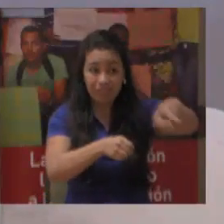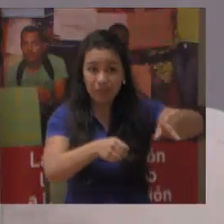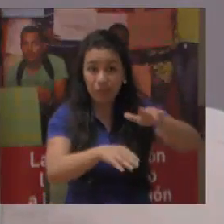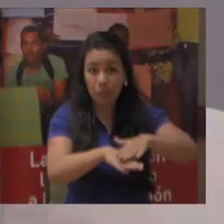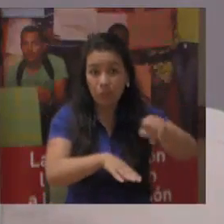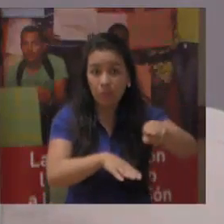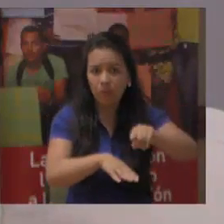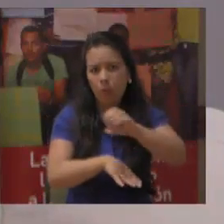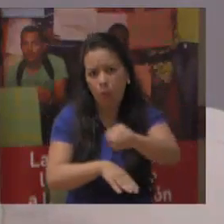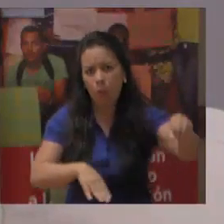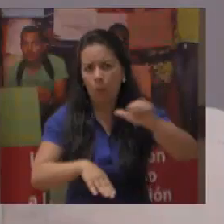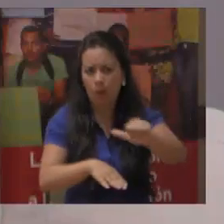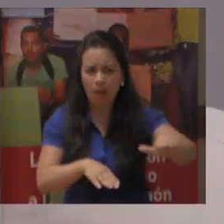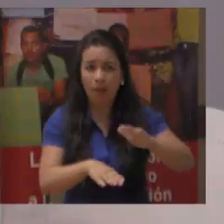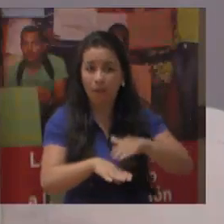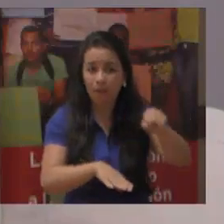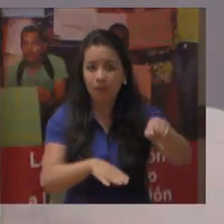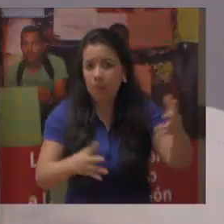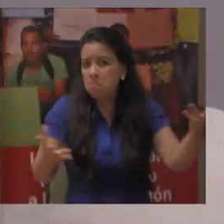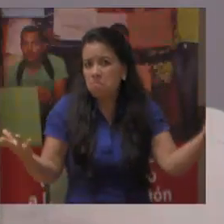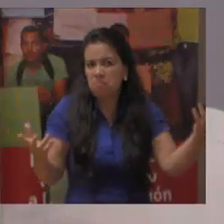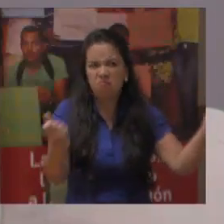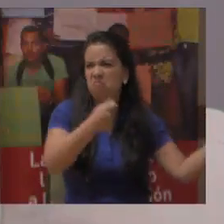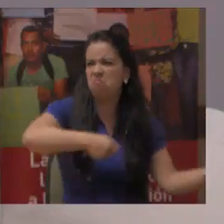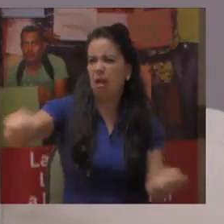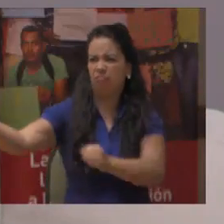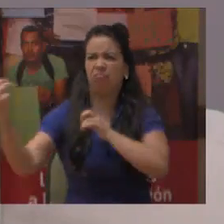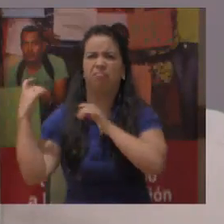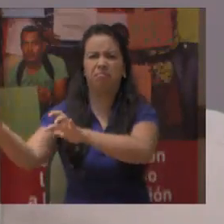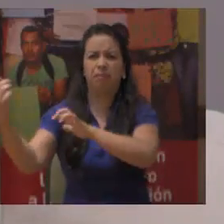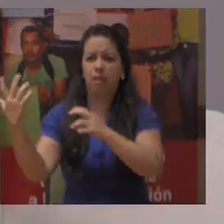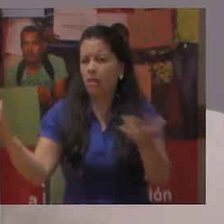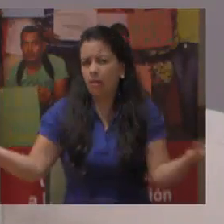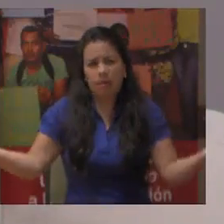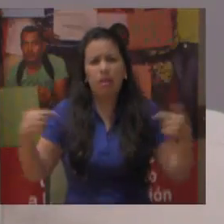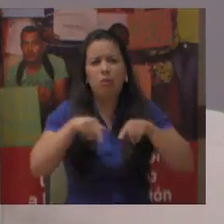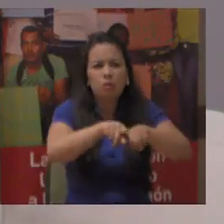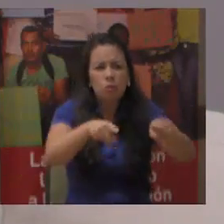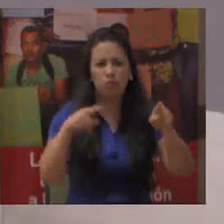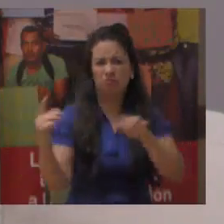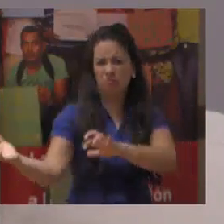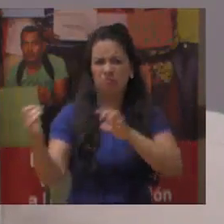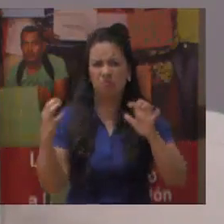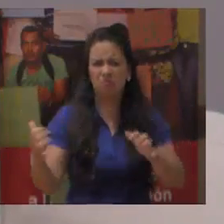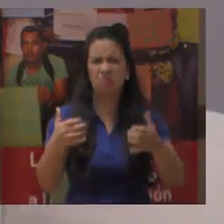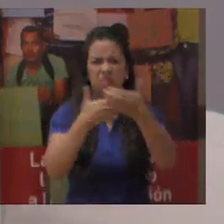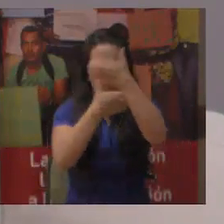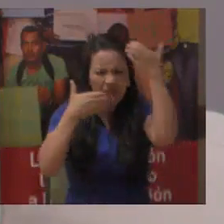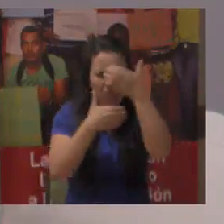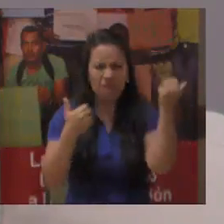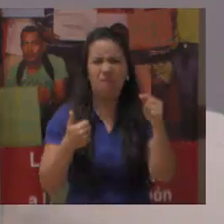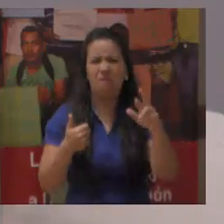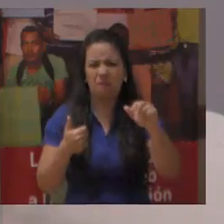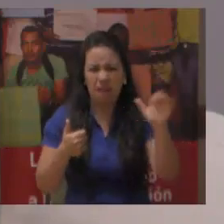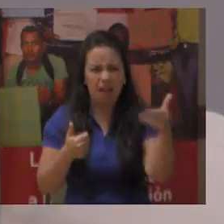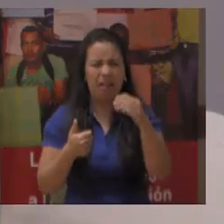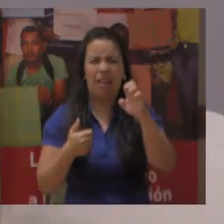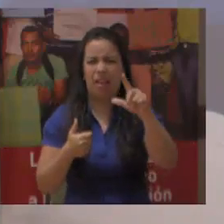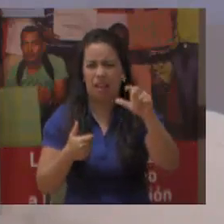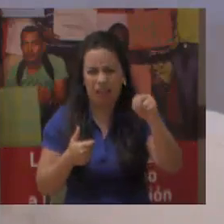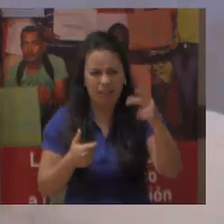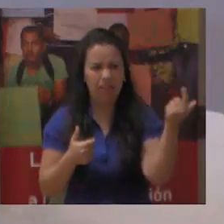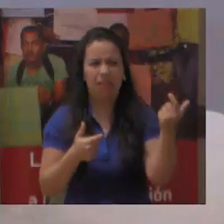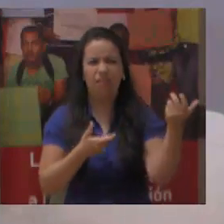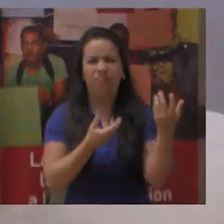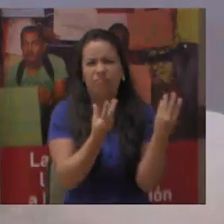puesto hombres y mujeres al ejército, quien le ha puesto hombres y mujeres a las guerrillas de las FARC, del ELN, de los paramilitares o